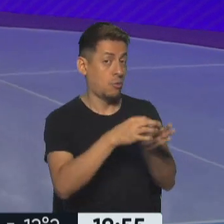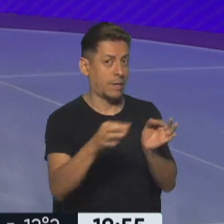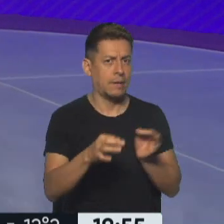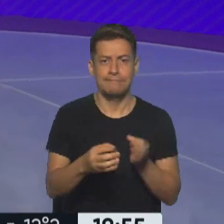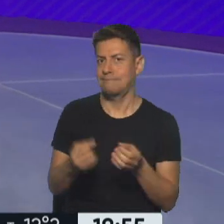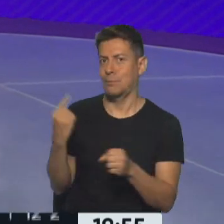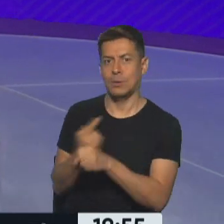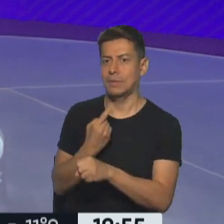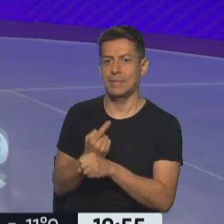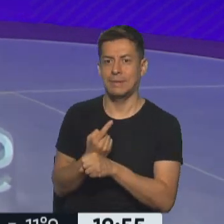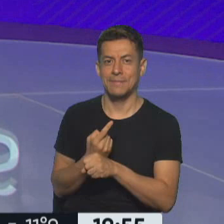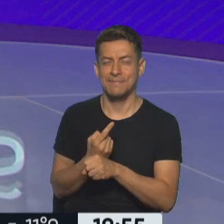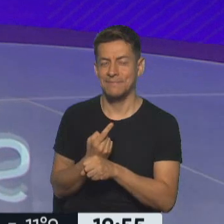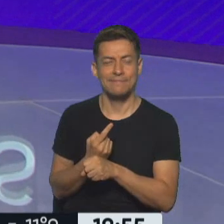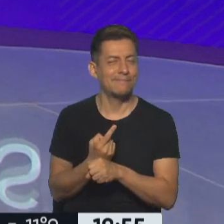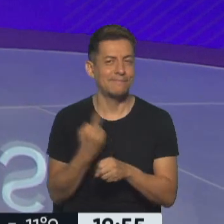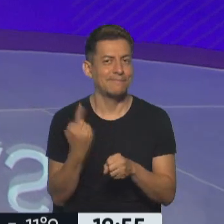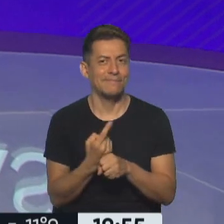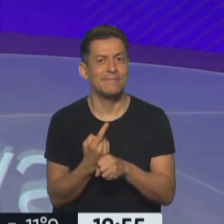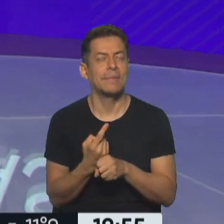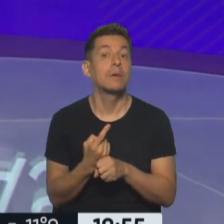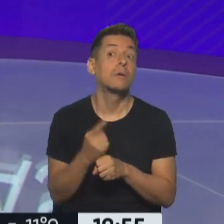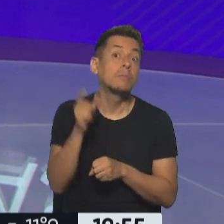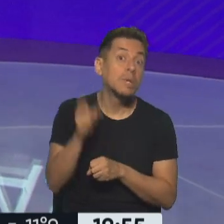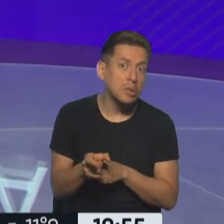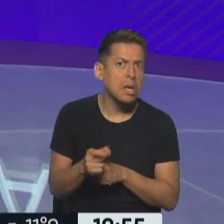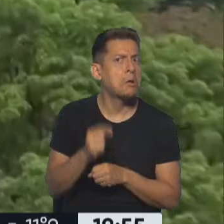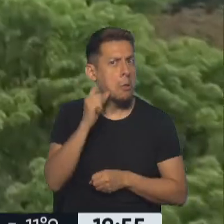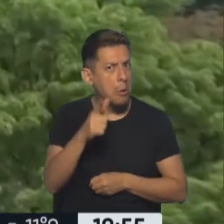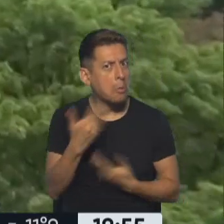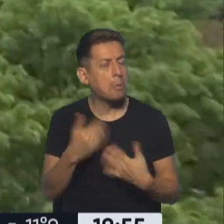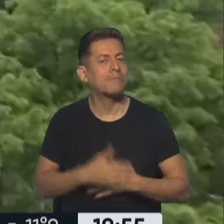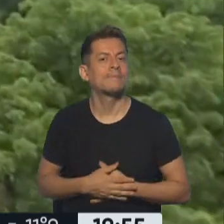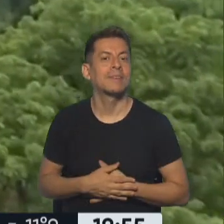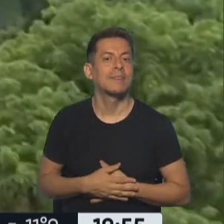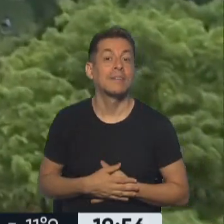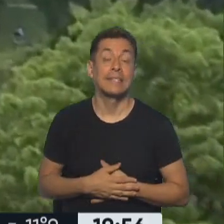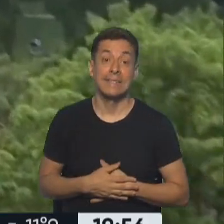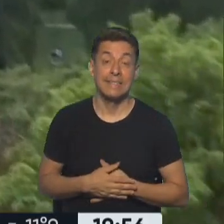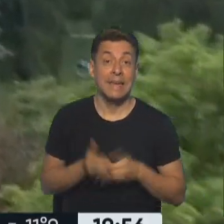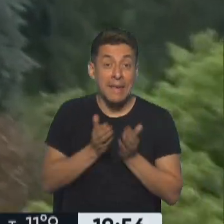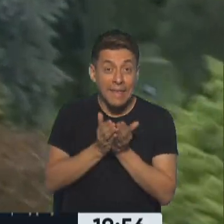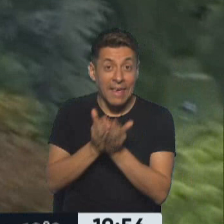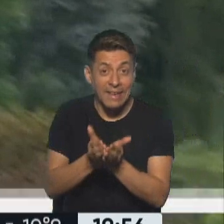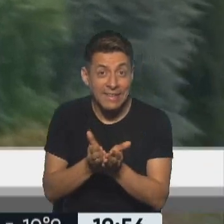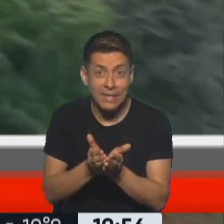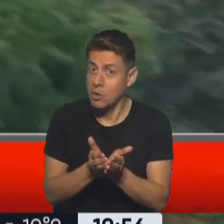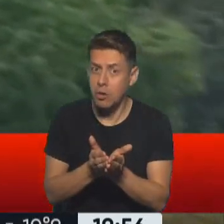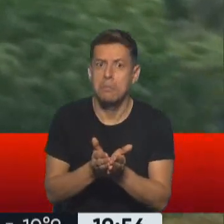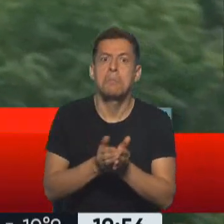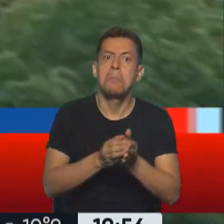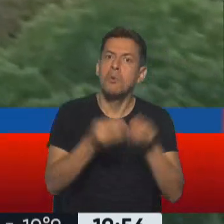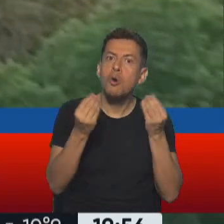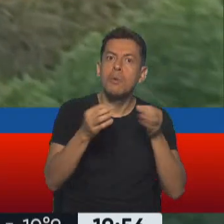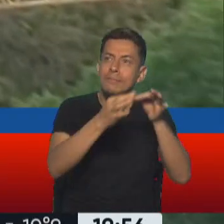imposible. O está la persona que logró justamente esta proeza, ¿eh? Yo creo que ni en lancha lo cruzó, pero Nathan Paulin lo cruzó. Sí,